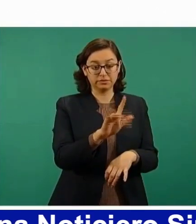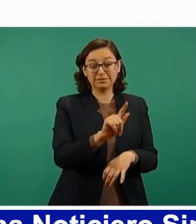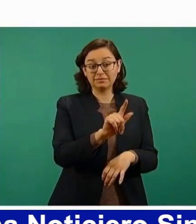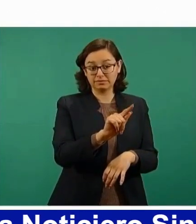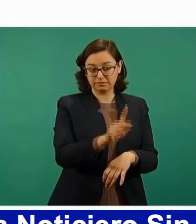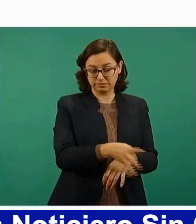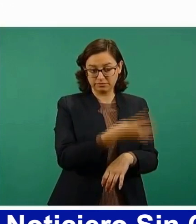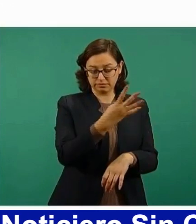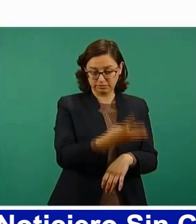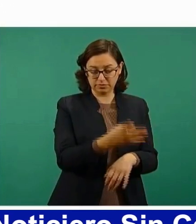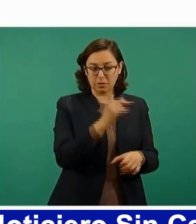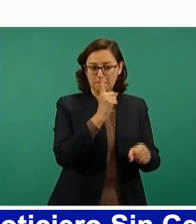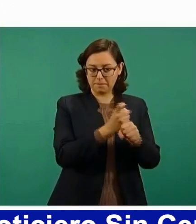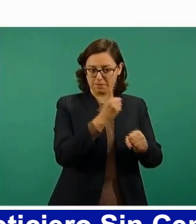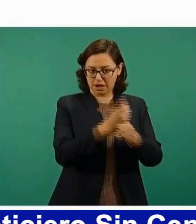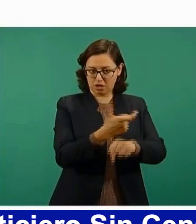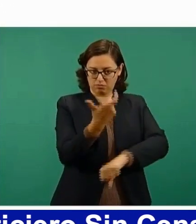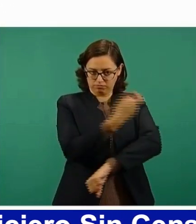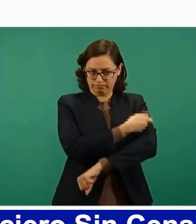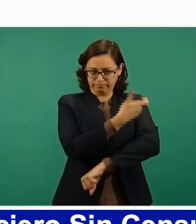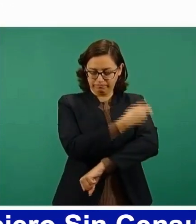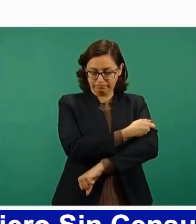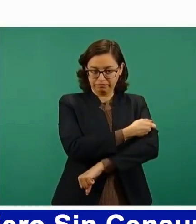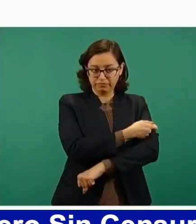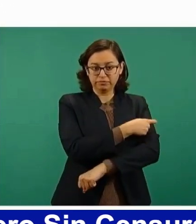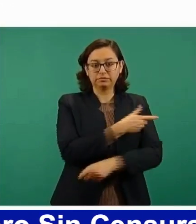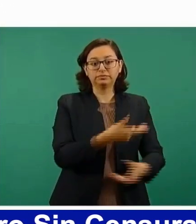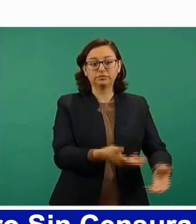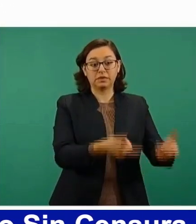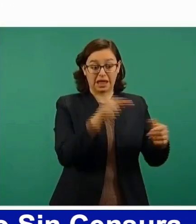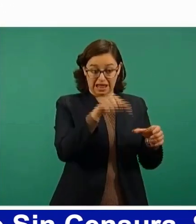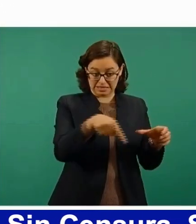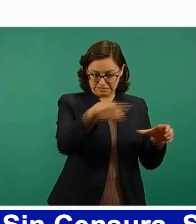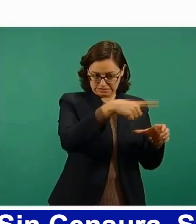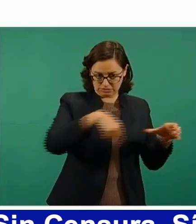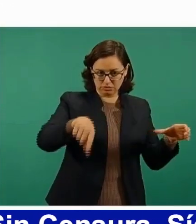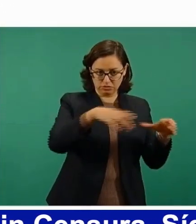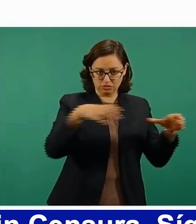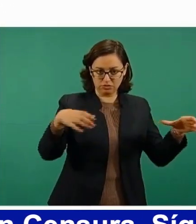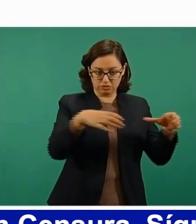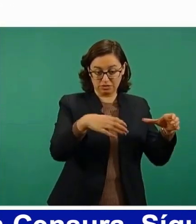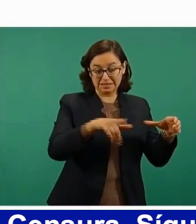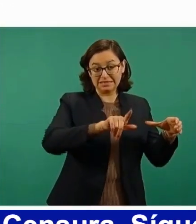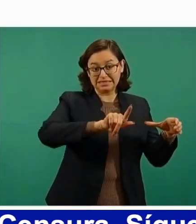812.774 primeras dosis y un 72% que corresponde a